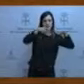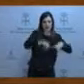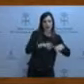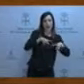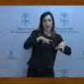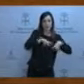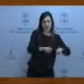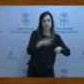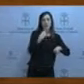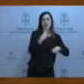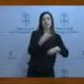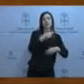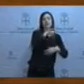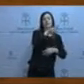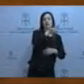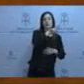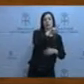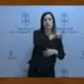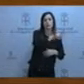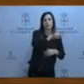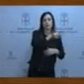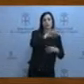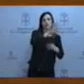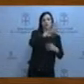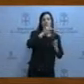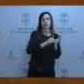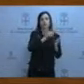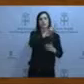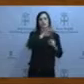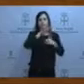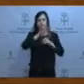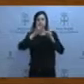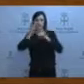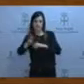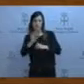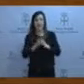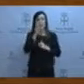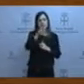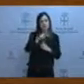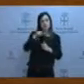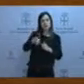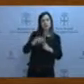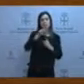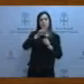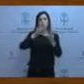es de menos 4.133. Usted aumenta el dato en 2.901 personas y lo lleva a la cifra